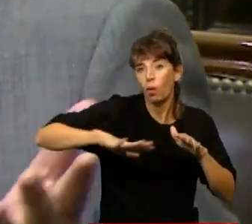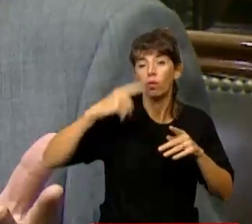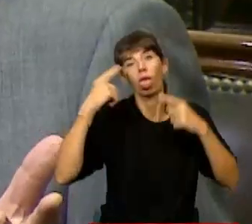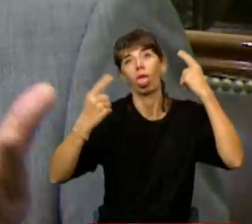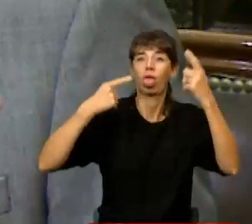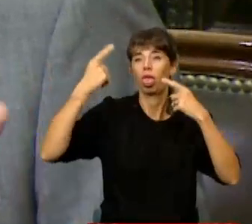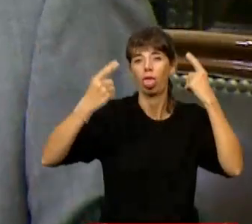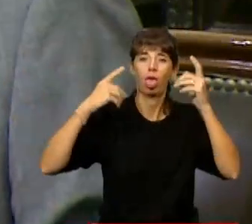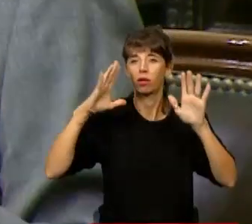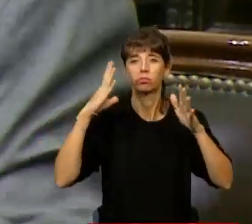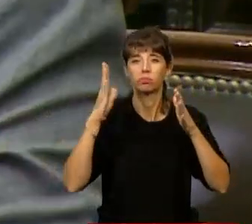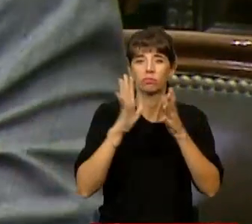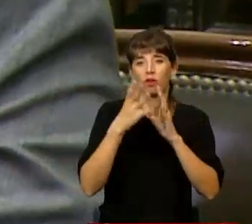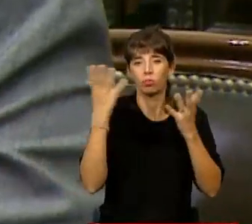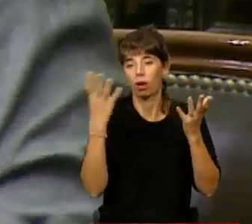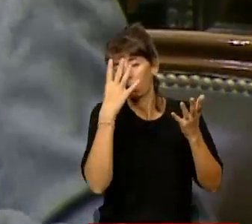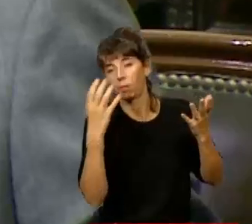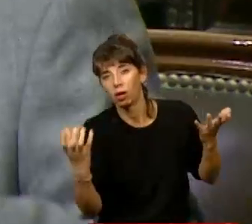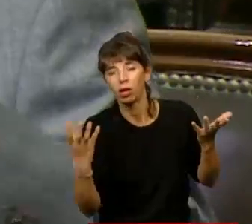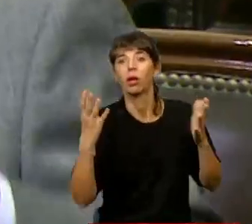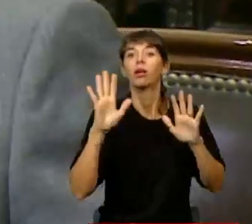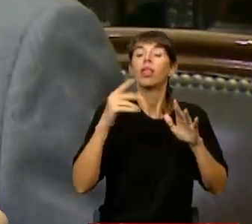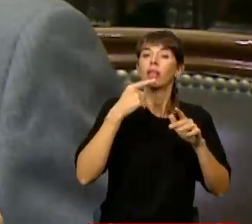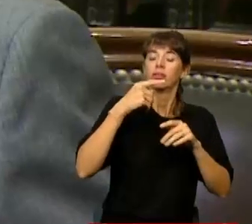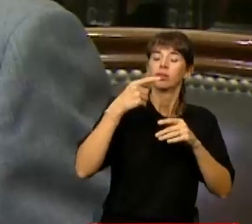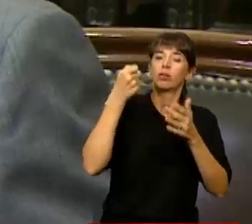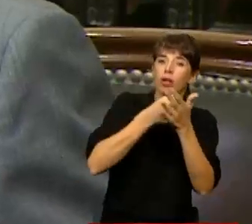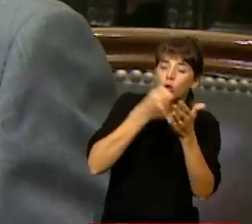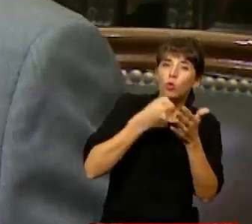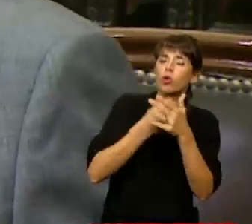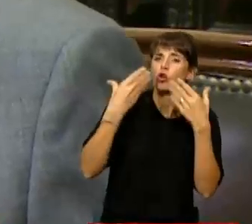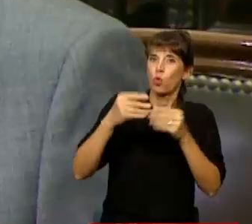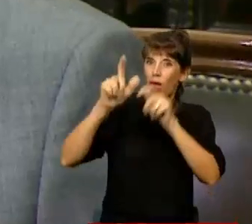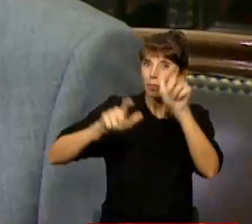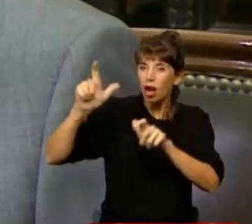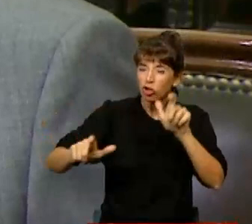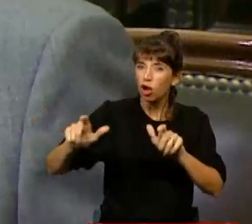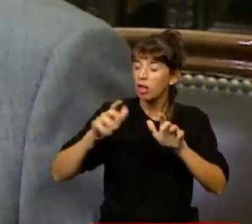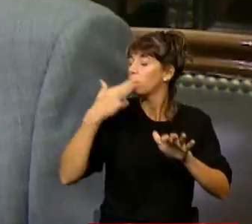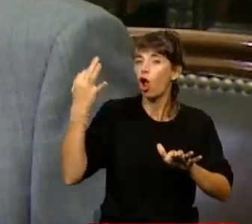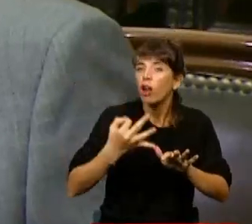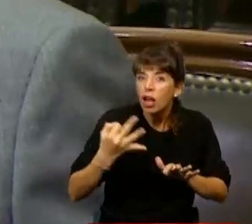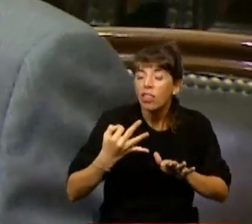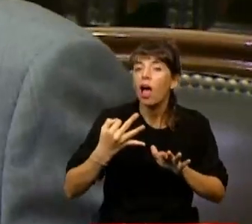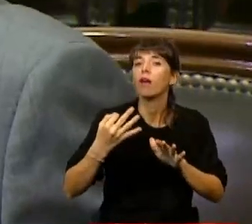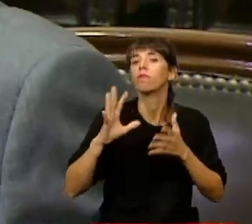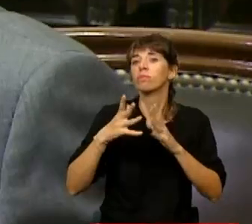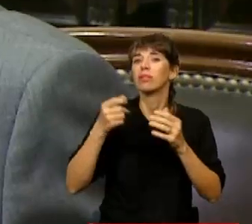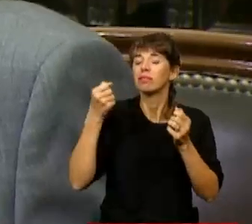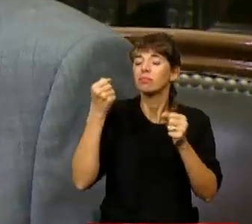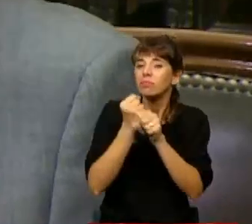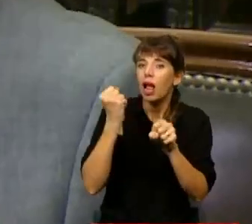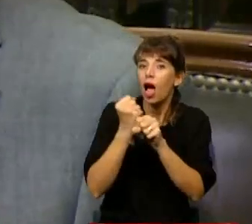que supuestamente los señores que dicen combatir y ayudar a nuestra población están en realidad trabajando